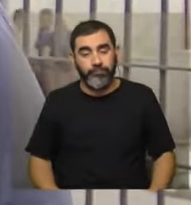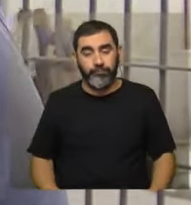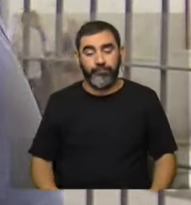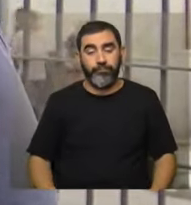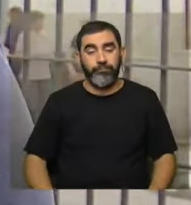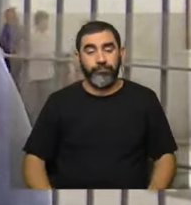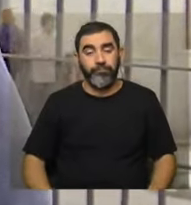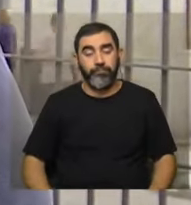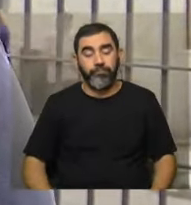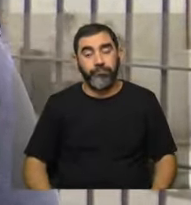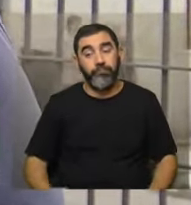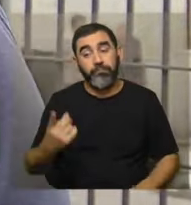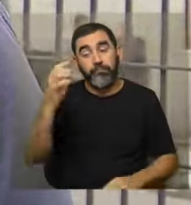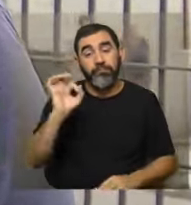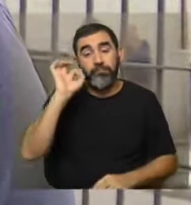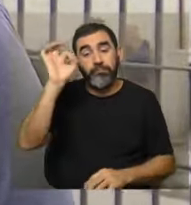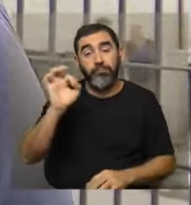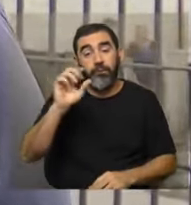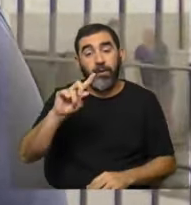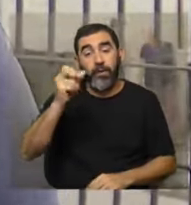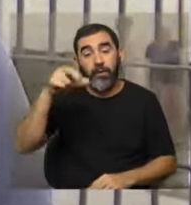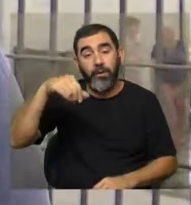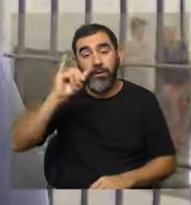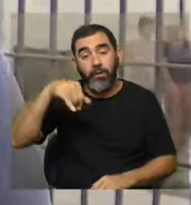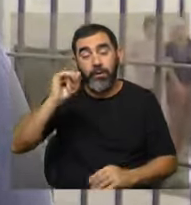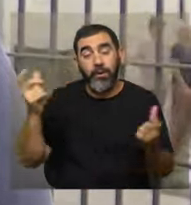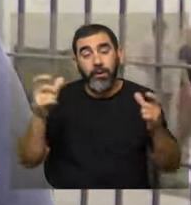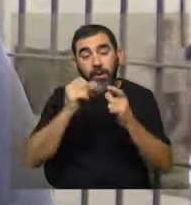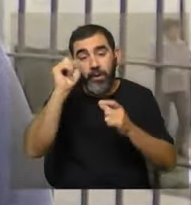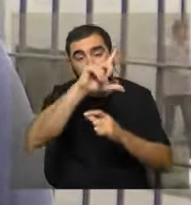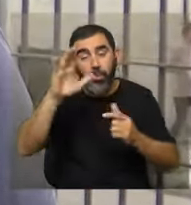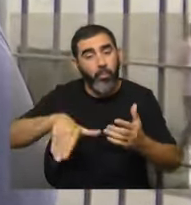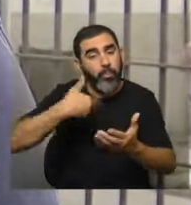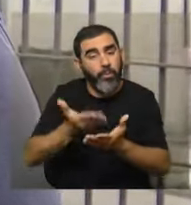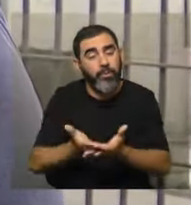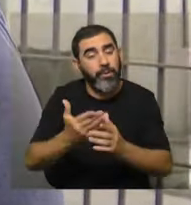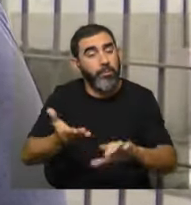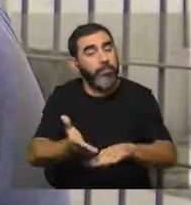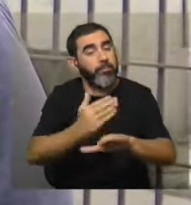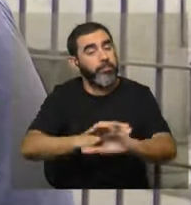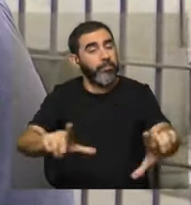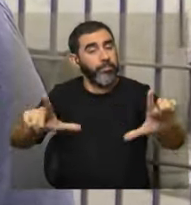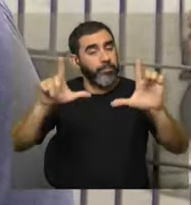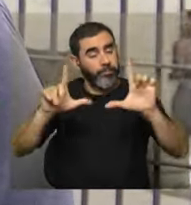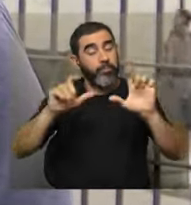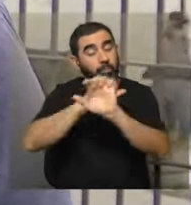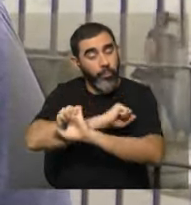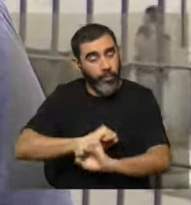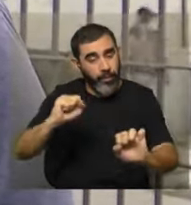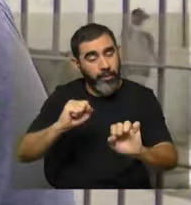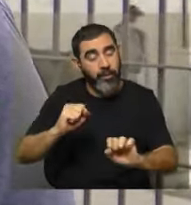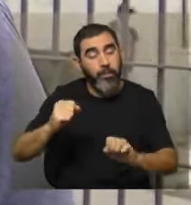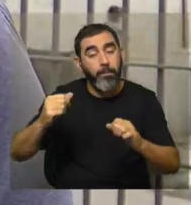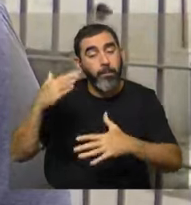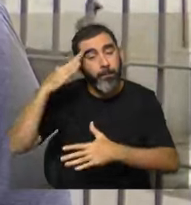que cerrar en la jornada de ayer este el senador gandini se reunió con el presidente de la calle Pou le hizo una propuesta como precandidato de la posibilidad de que